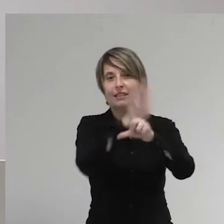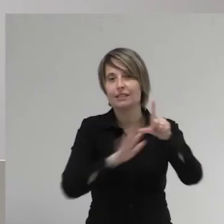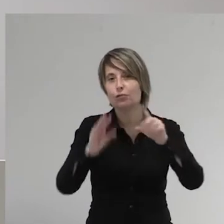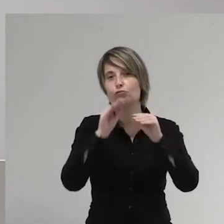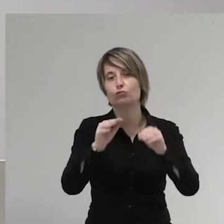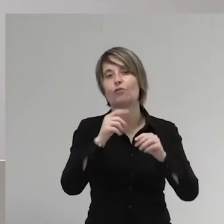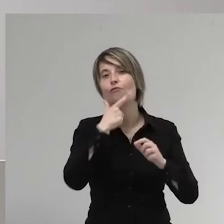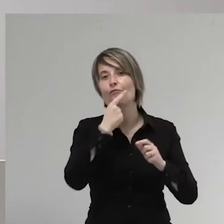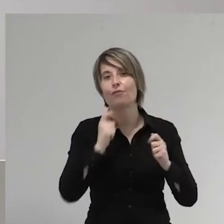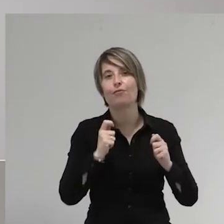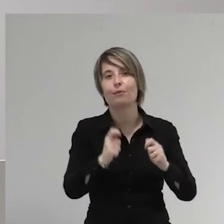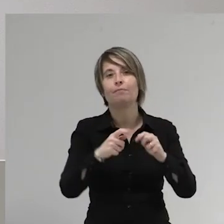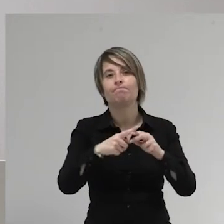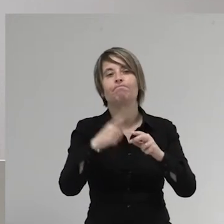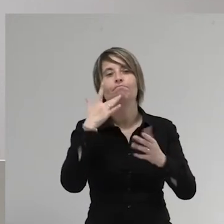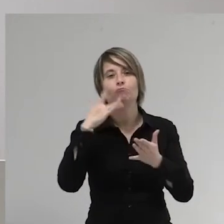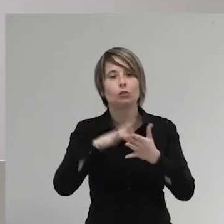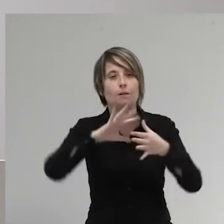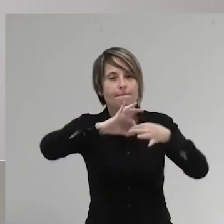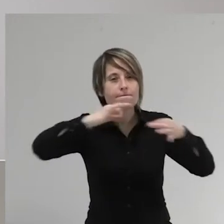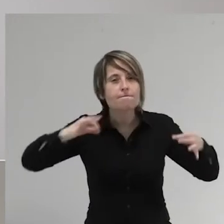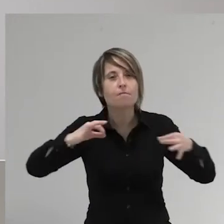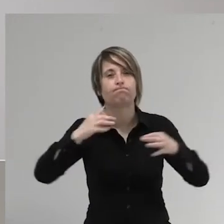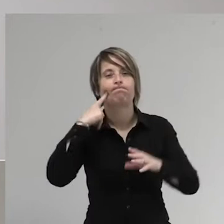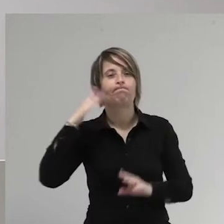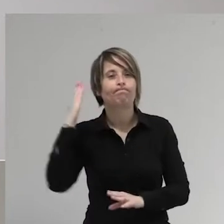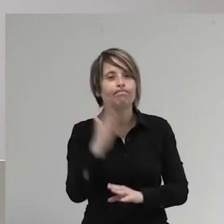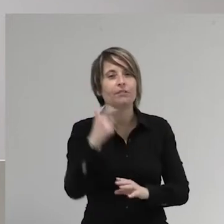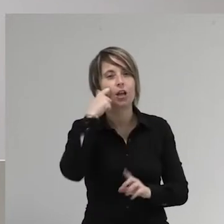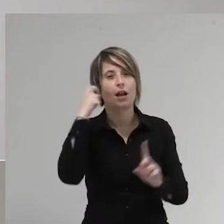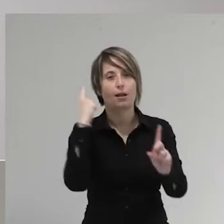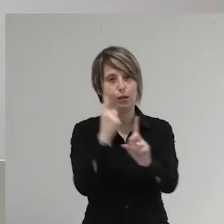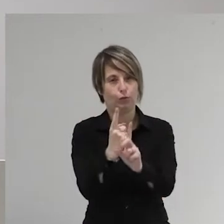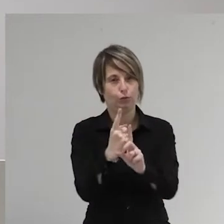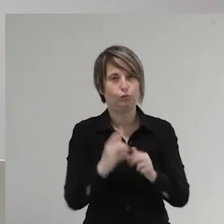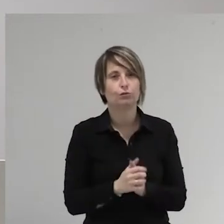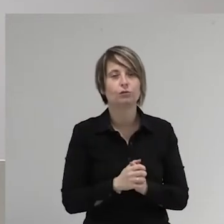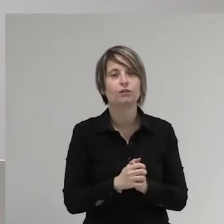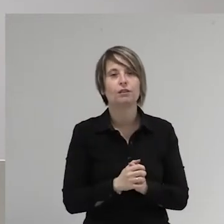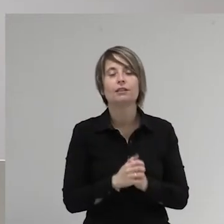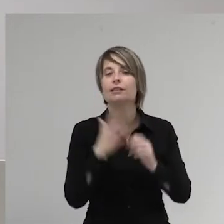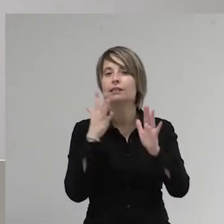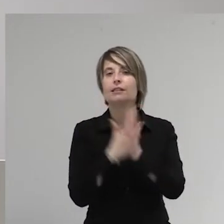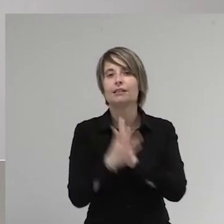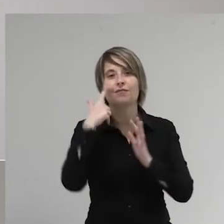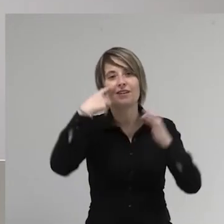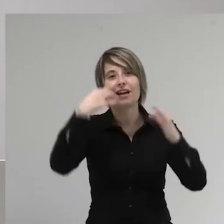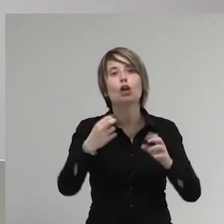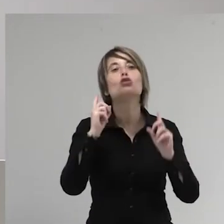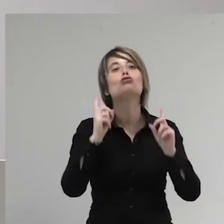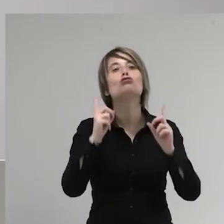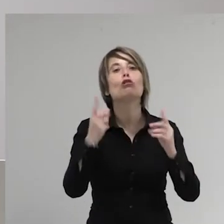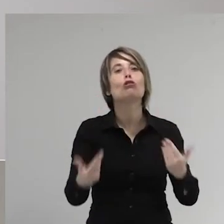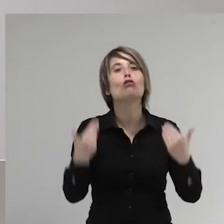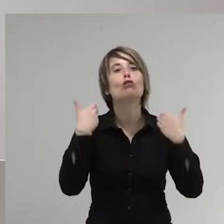los mecanismos de ensamblaje necesarios para perpetuar el racismo, no siendo esta una práctica exclusiva de